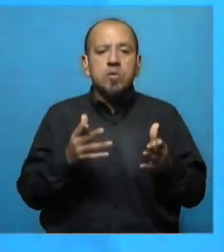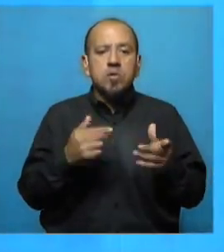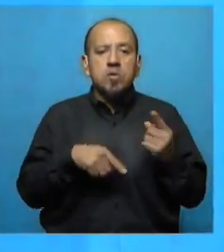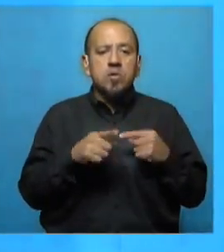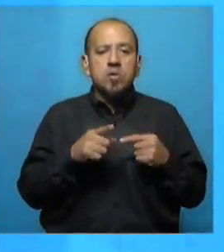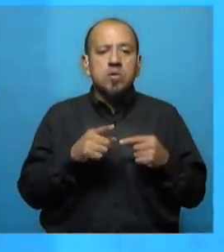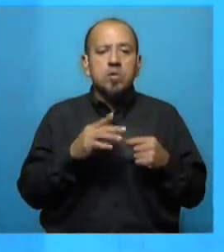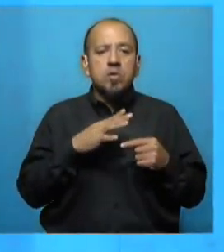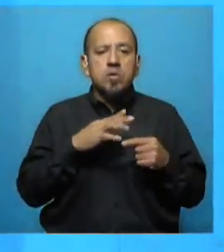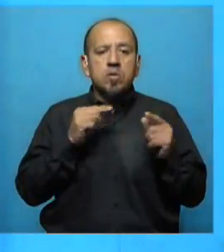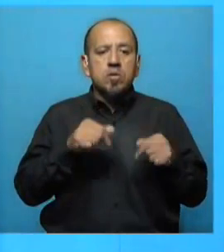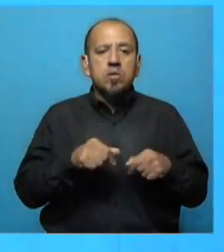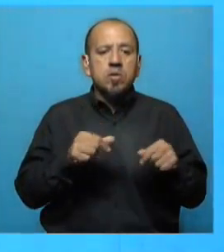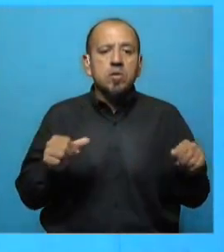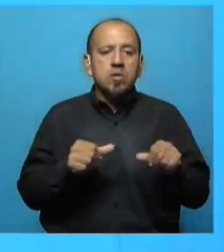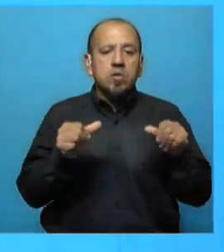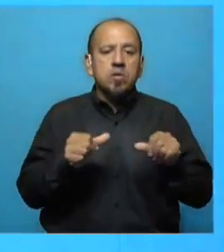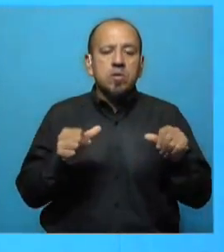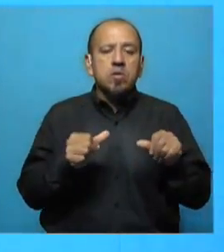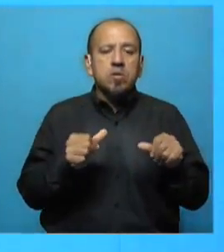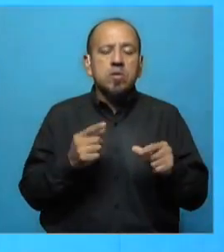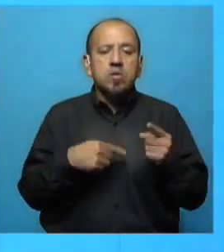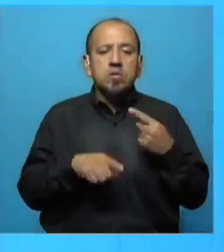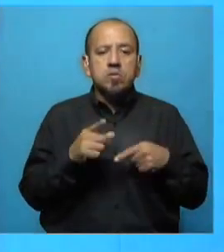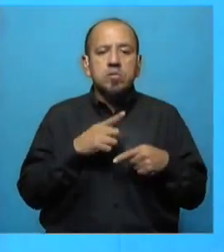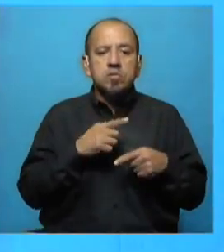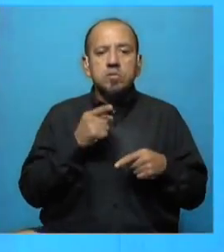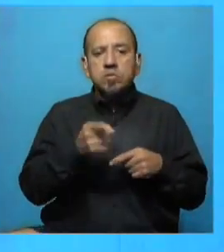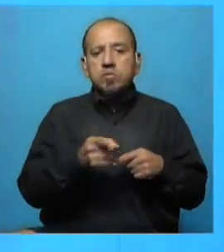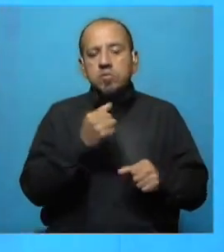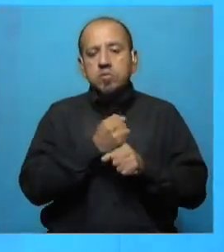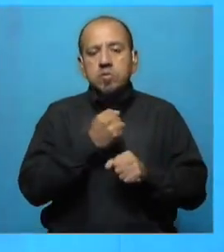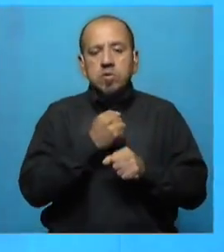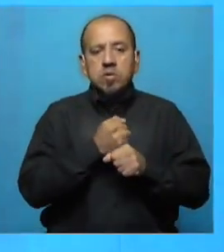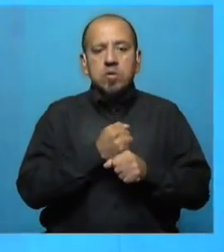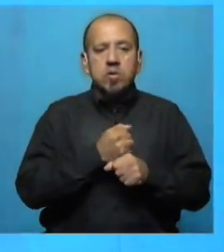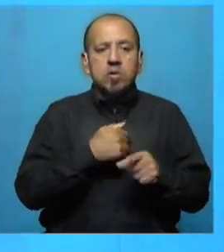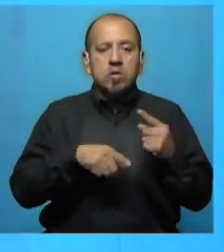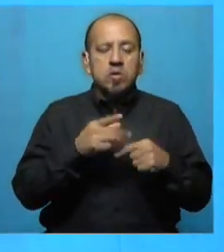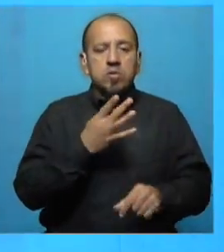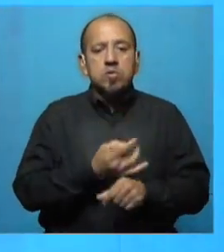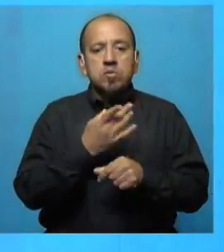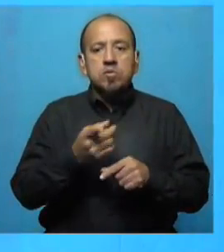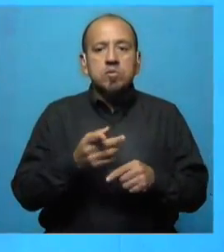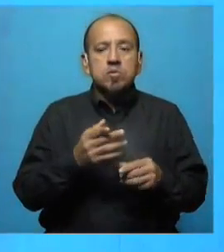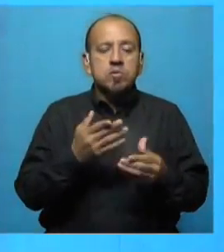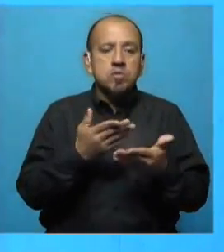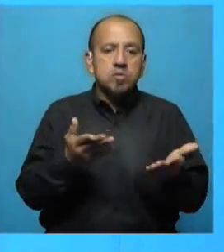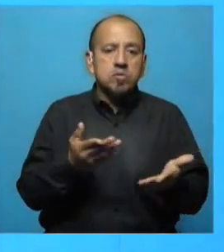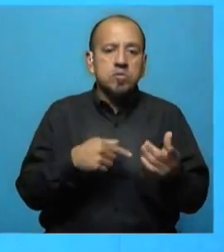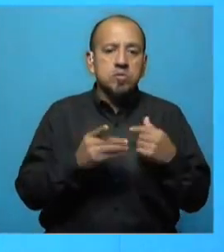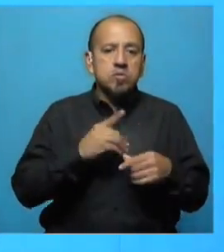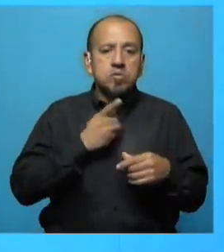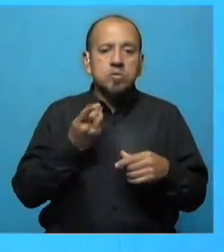las puertas que tiene que ir a tocar esto otro que hacés Este es de mal gusto o sea atacar trabajadores por ejercer su profesión su trabajo de manera